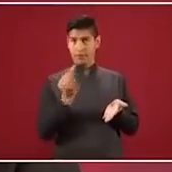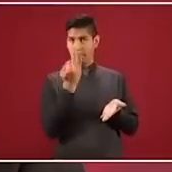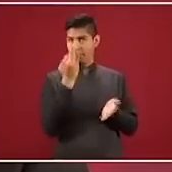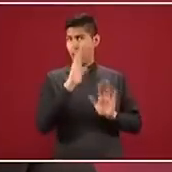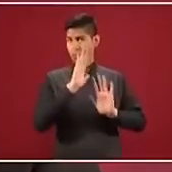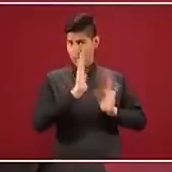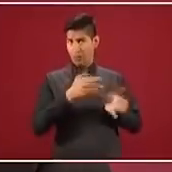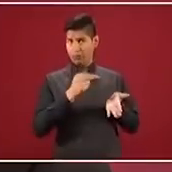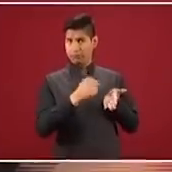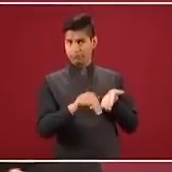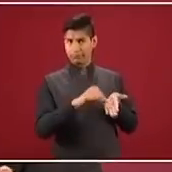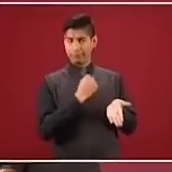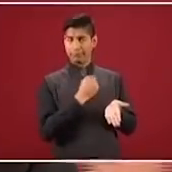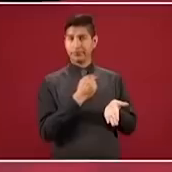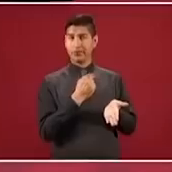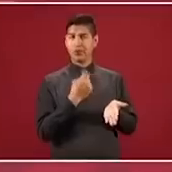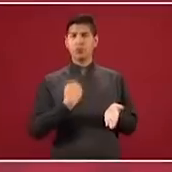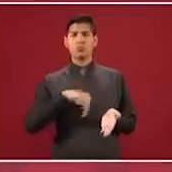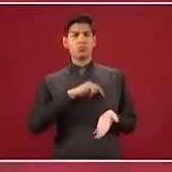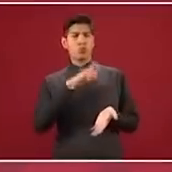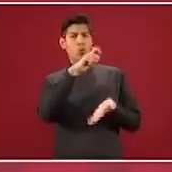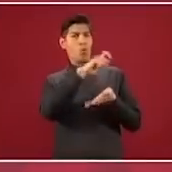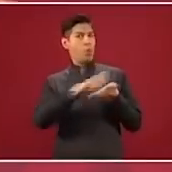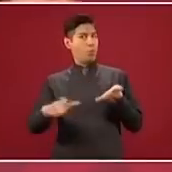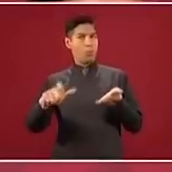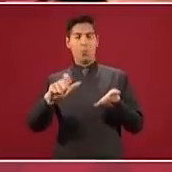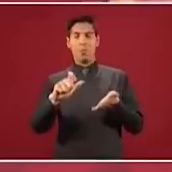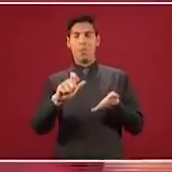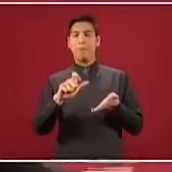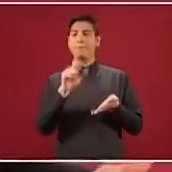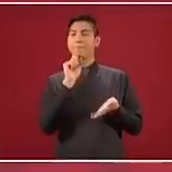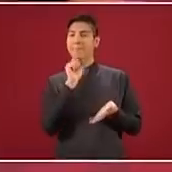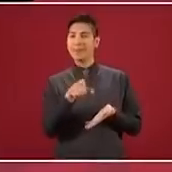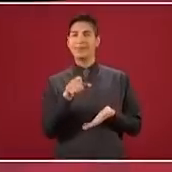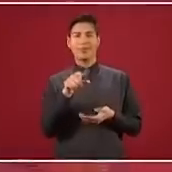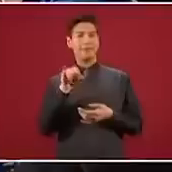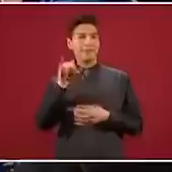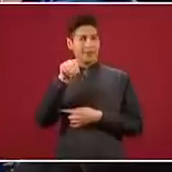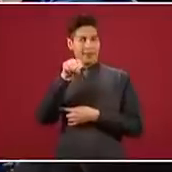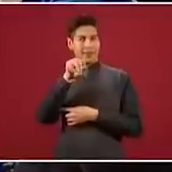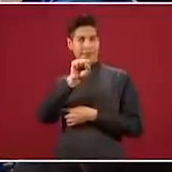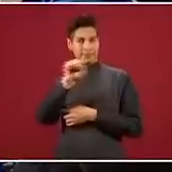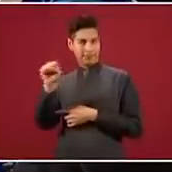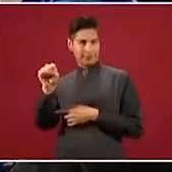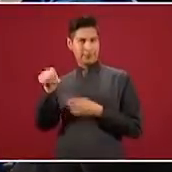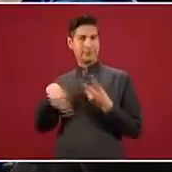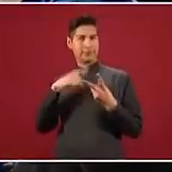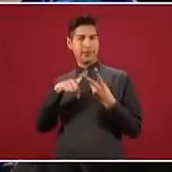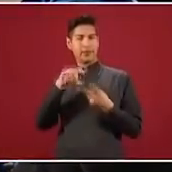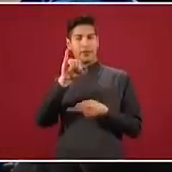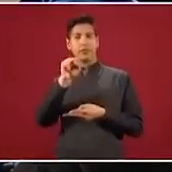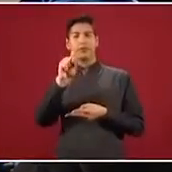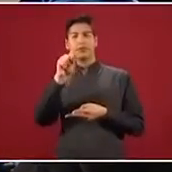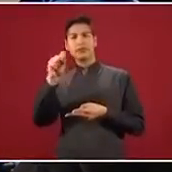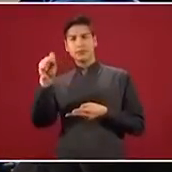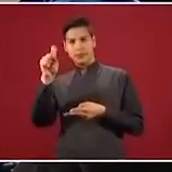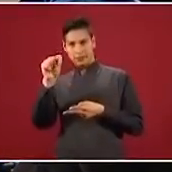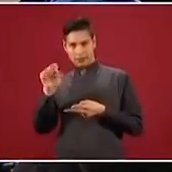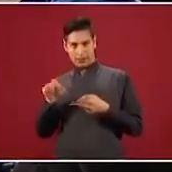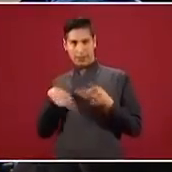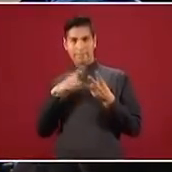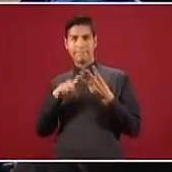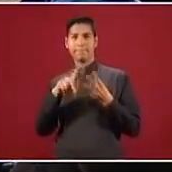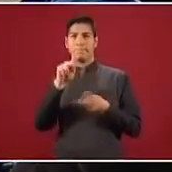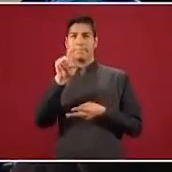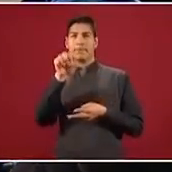tener compras consolidadas. También participa el IMSS, el ISSSTE, Pemex, y